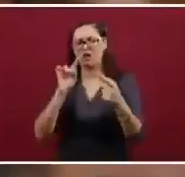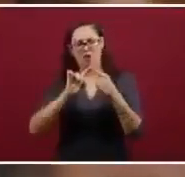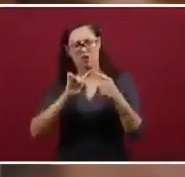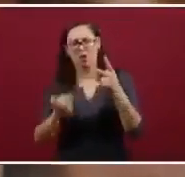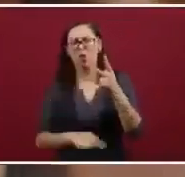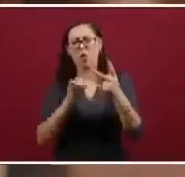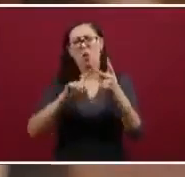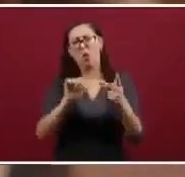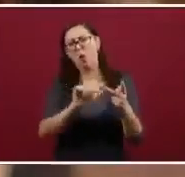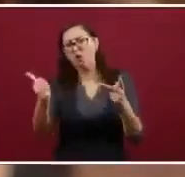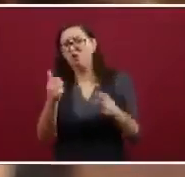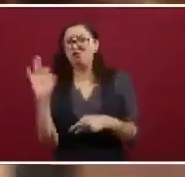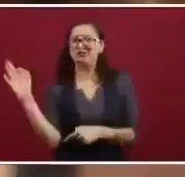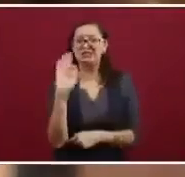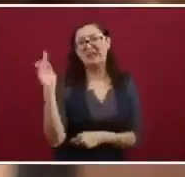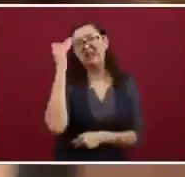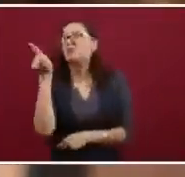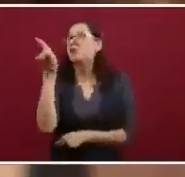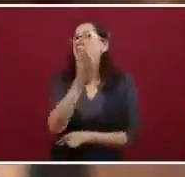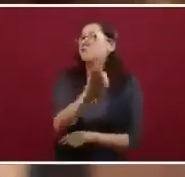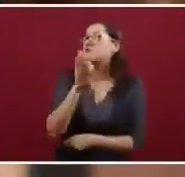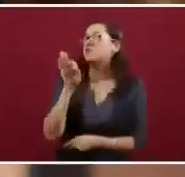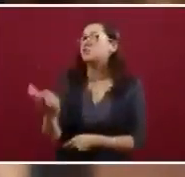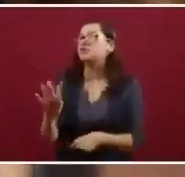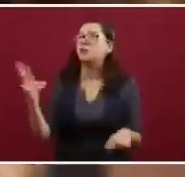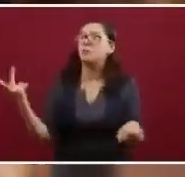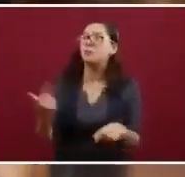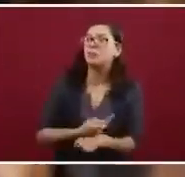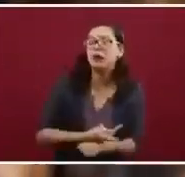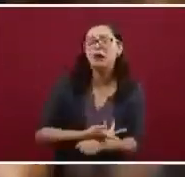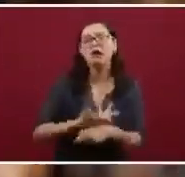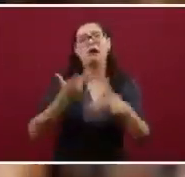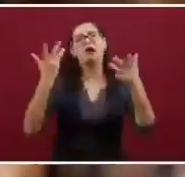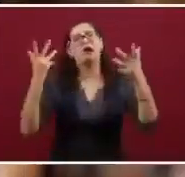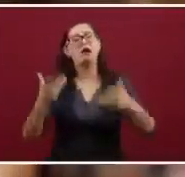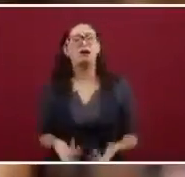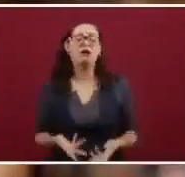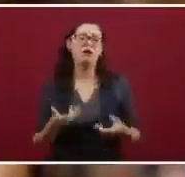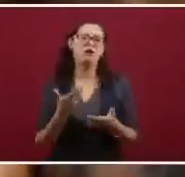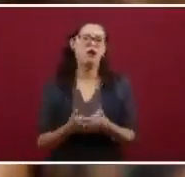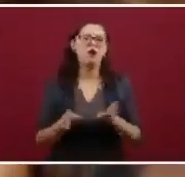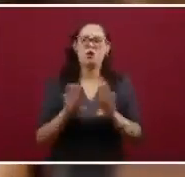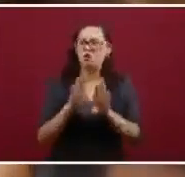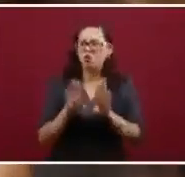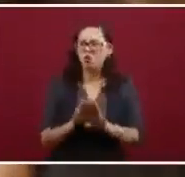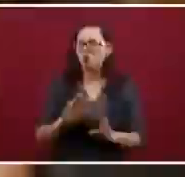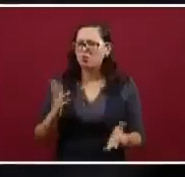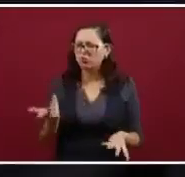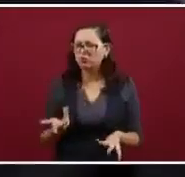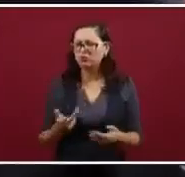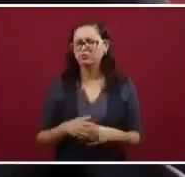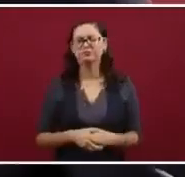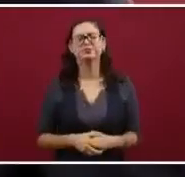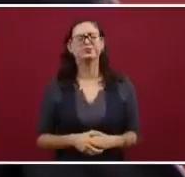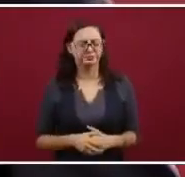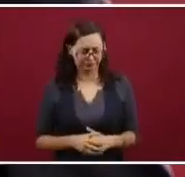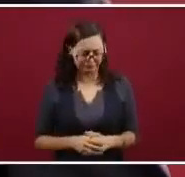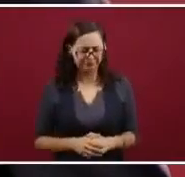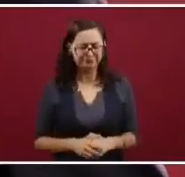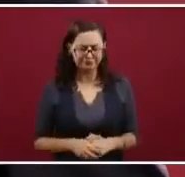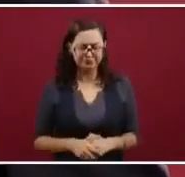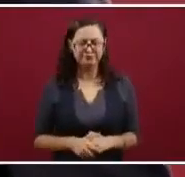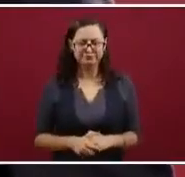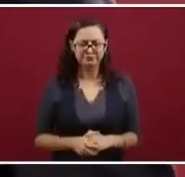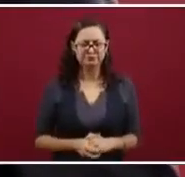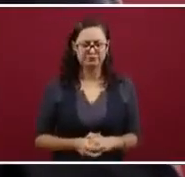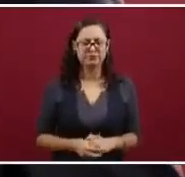el tiempo que puede demorar esta respuesta. ¿Cuál será este proceso para aprobar estas solicitudes? Se va a resolver pronto.